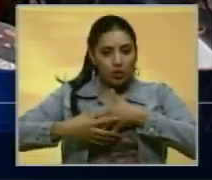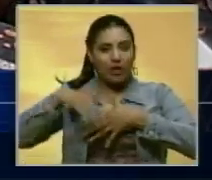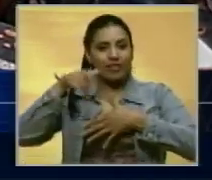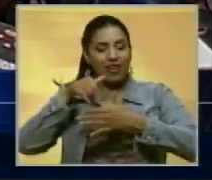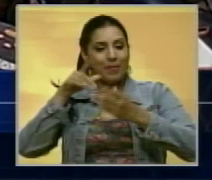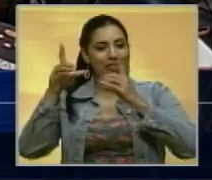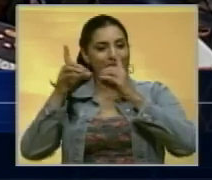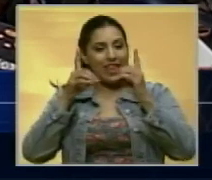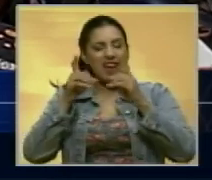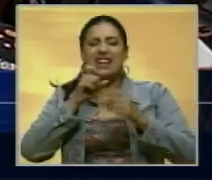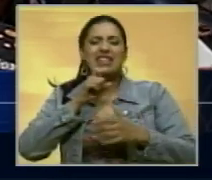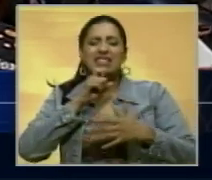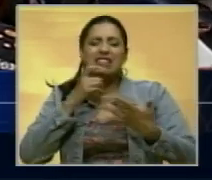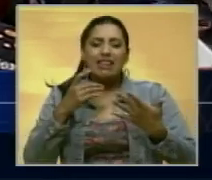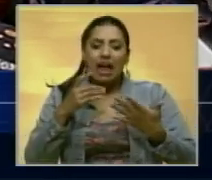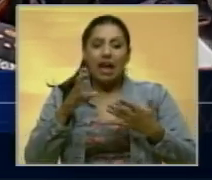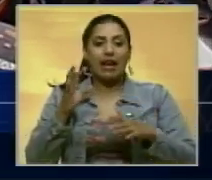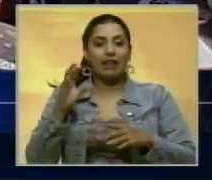mediadores, es decir,